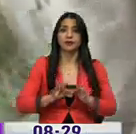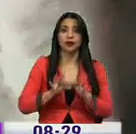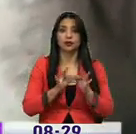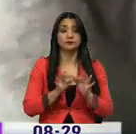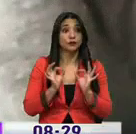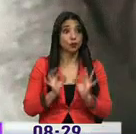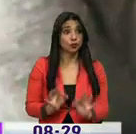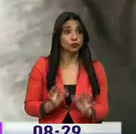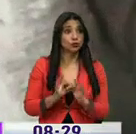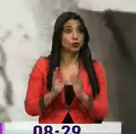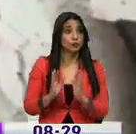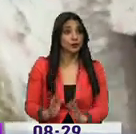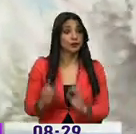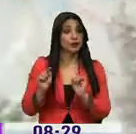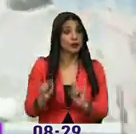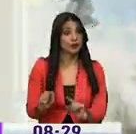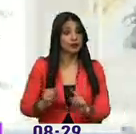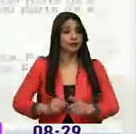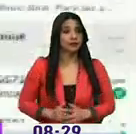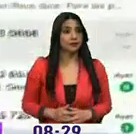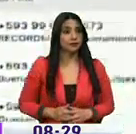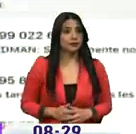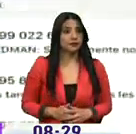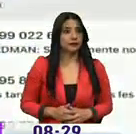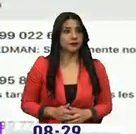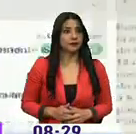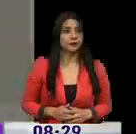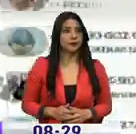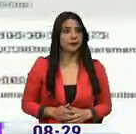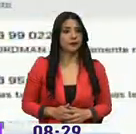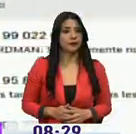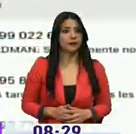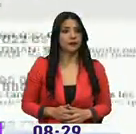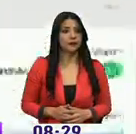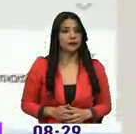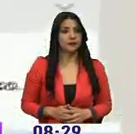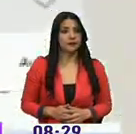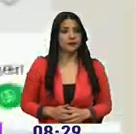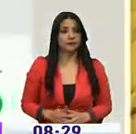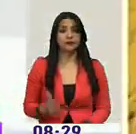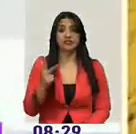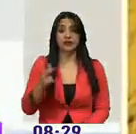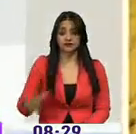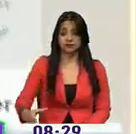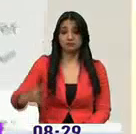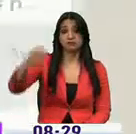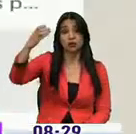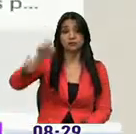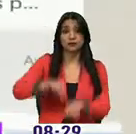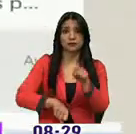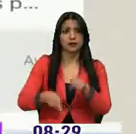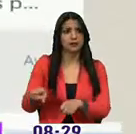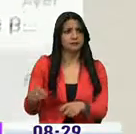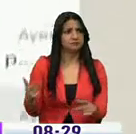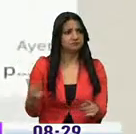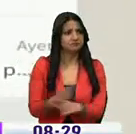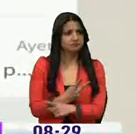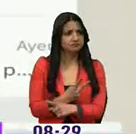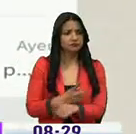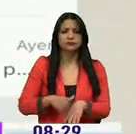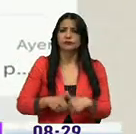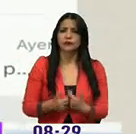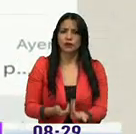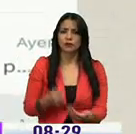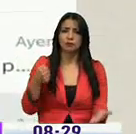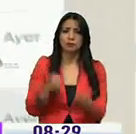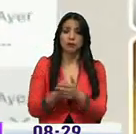estaba Sofía Vintimilla puede haber cubierto esto. Mire, ahí está. Tres postes dañados. Esto es un peligro. Un